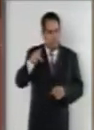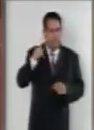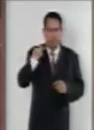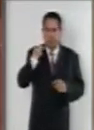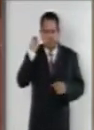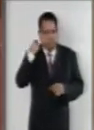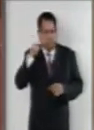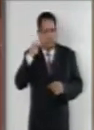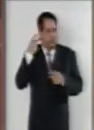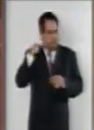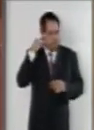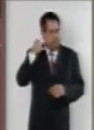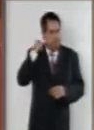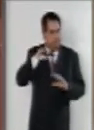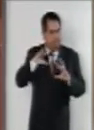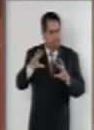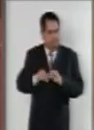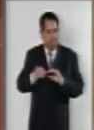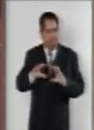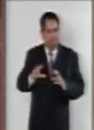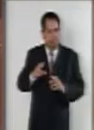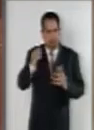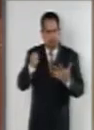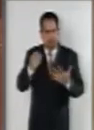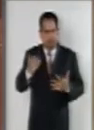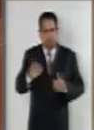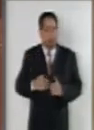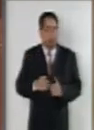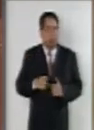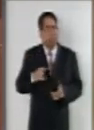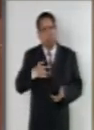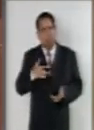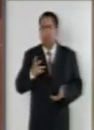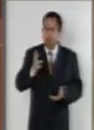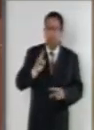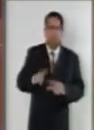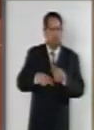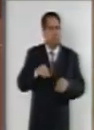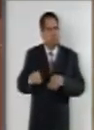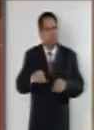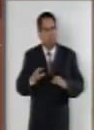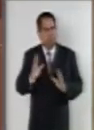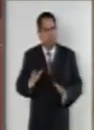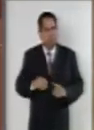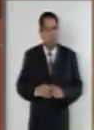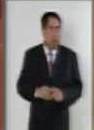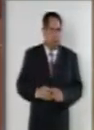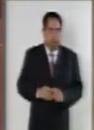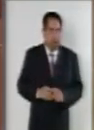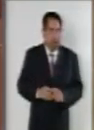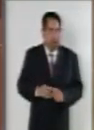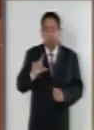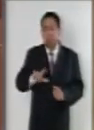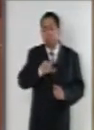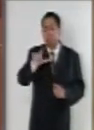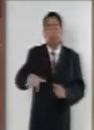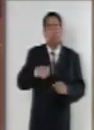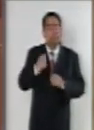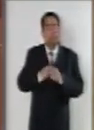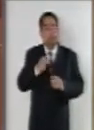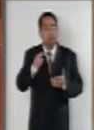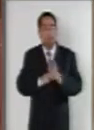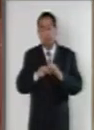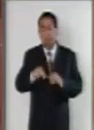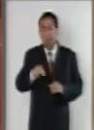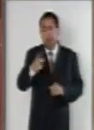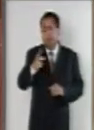Tabasco, Veracruz y Yucatán, y dijimos, ya se van a poner a trabajar. Posteriormente, en diciembre de